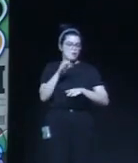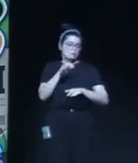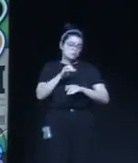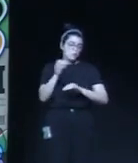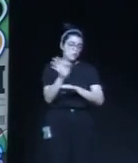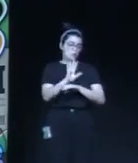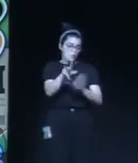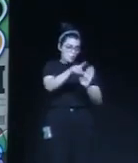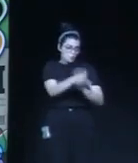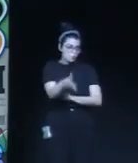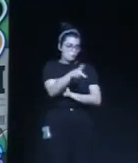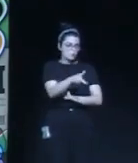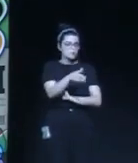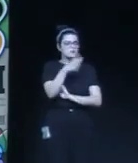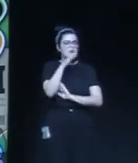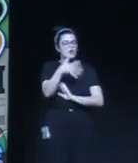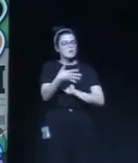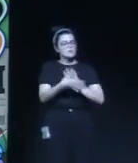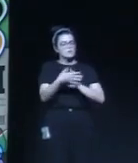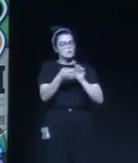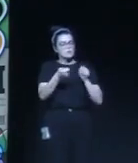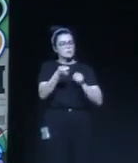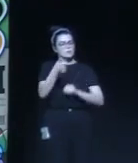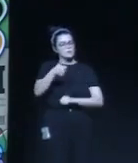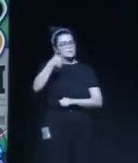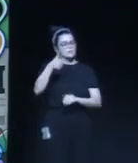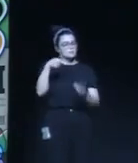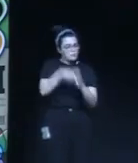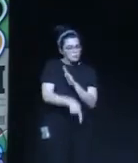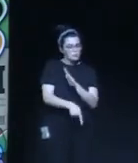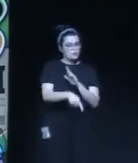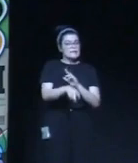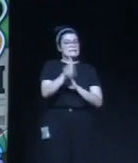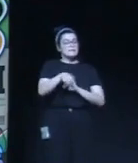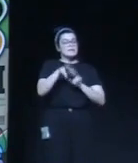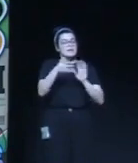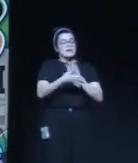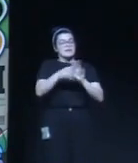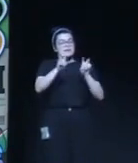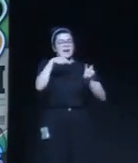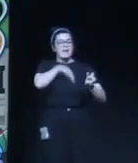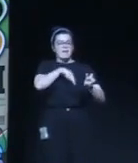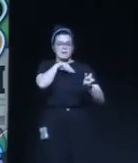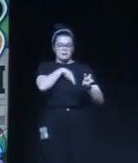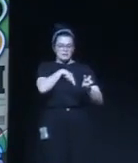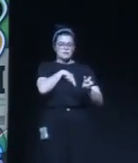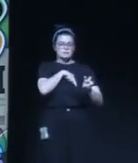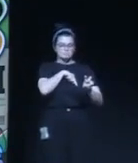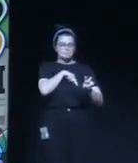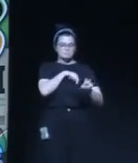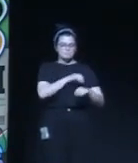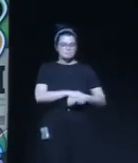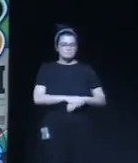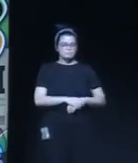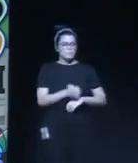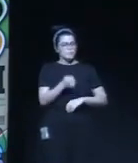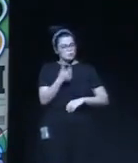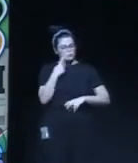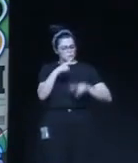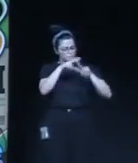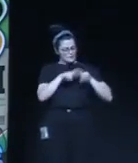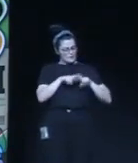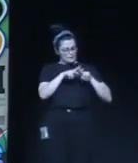qué está inspirado este cortometraje, y vamos a hablar también de ética. Vamos a analizar un